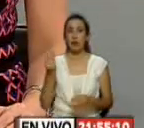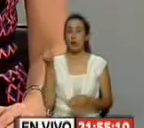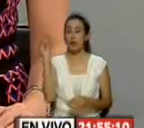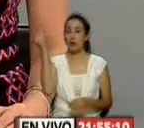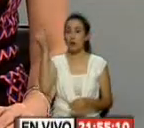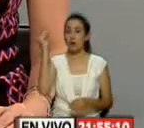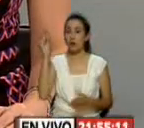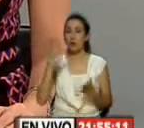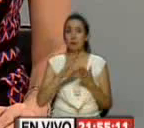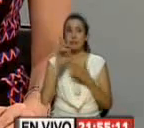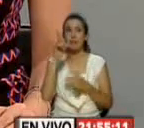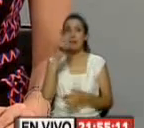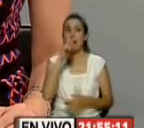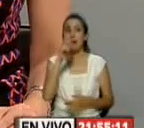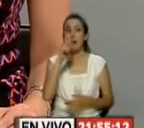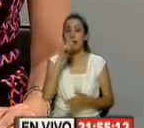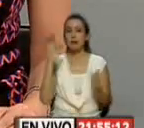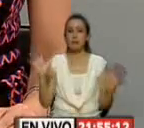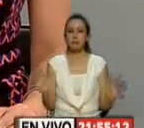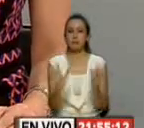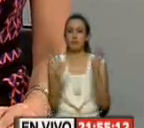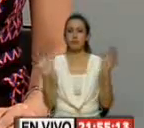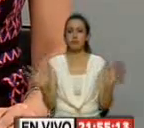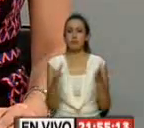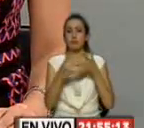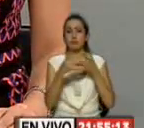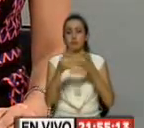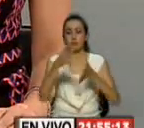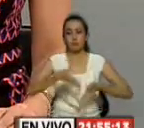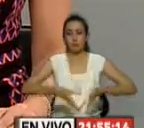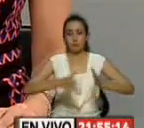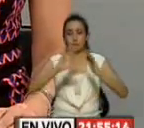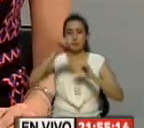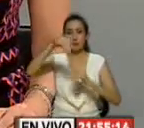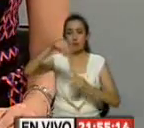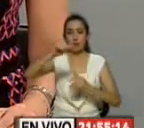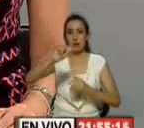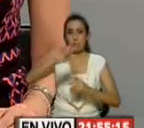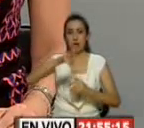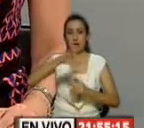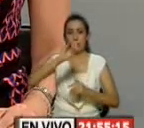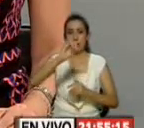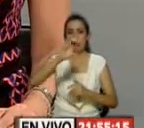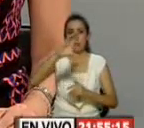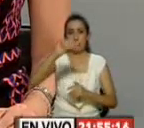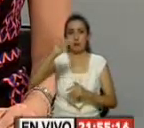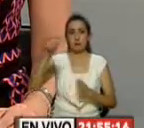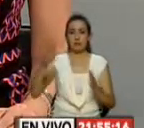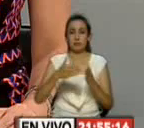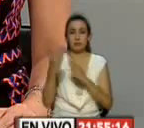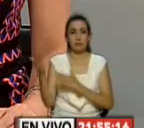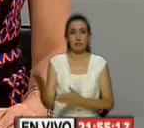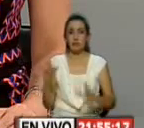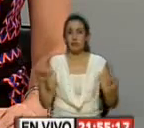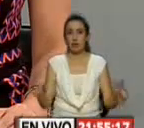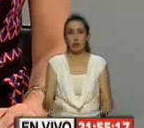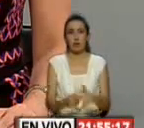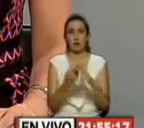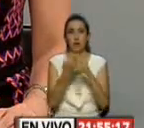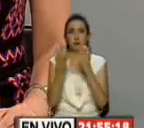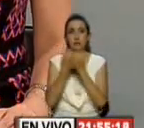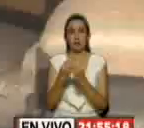de la ciudad de La Tacunga impulsan la Ruta de la Máchica, una actividad que por décadas estuvo vigente y hoy se empieza a